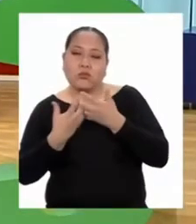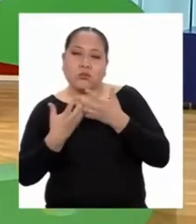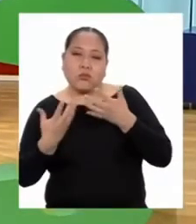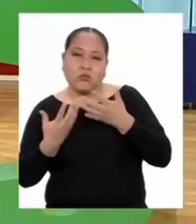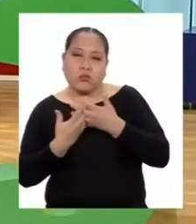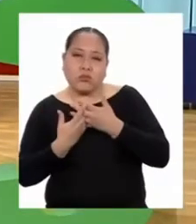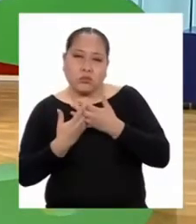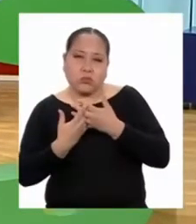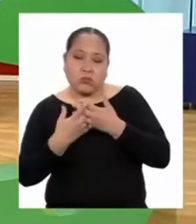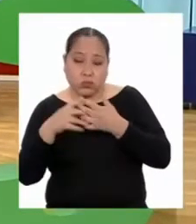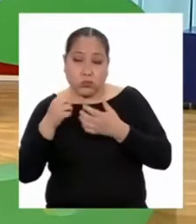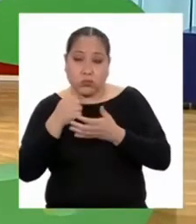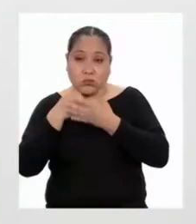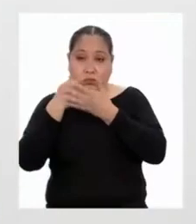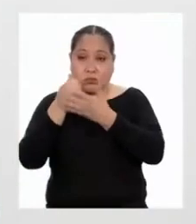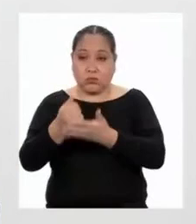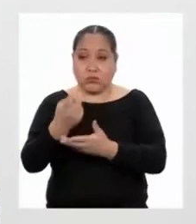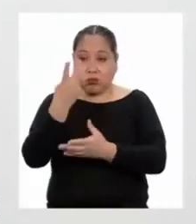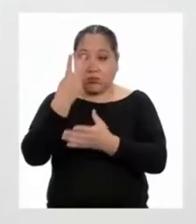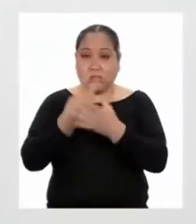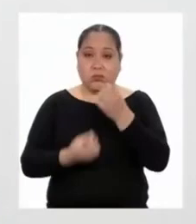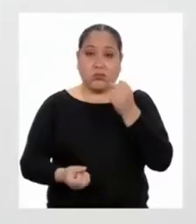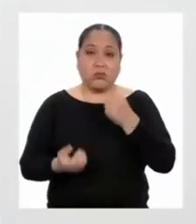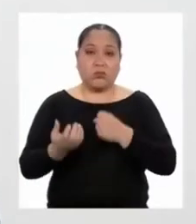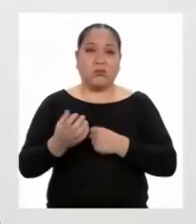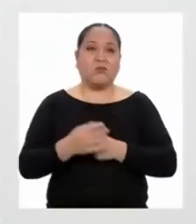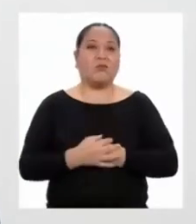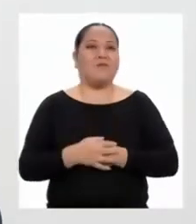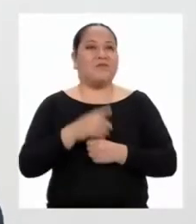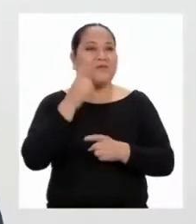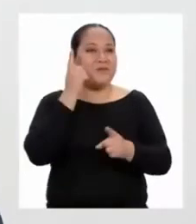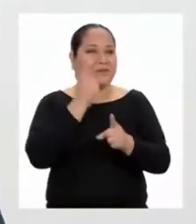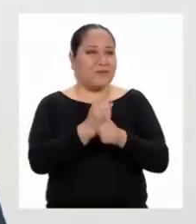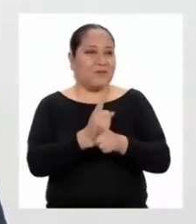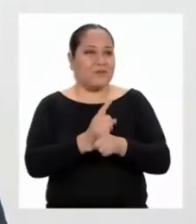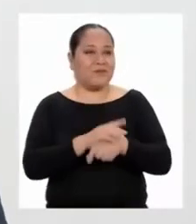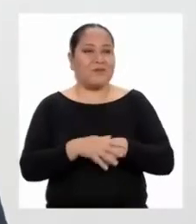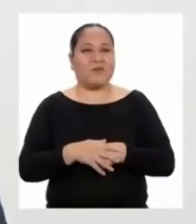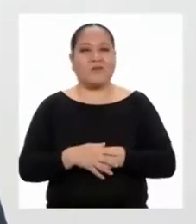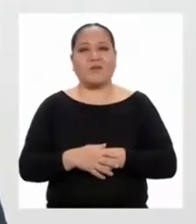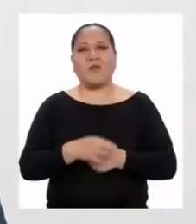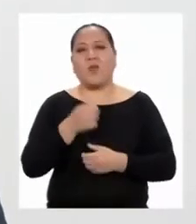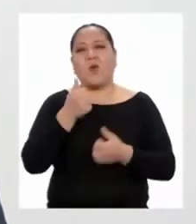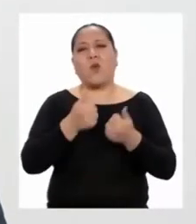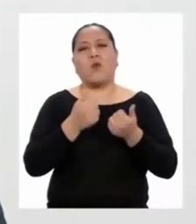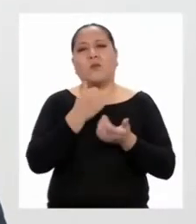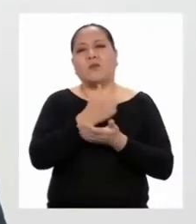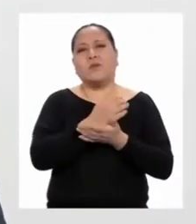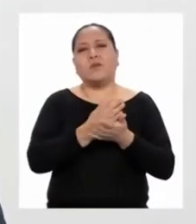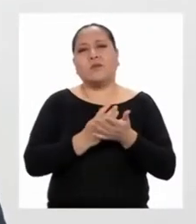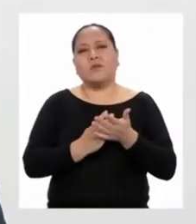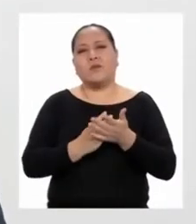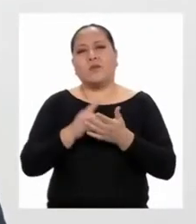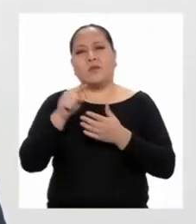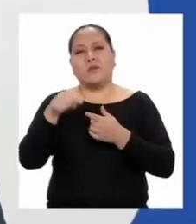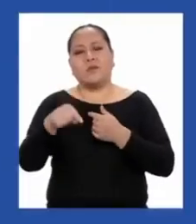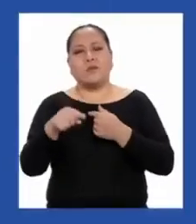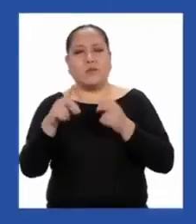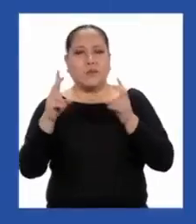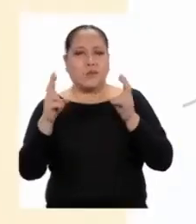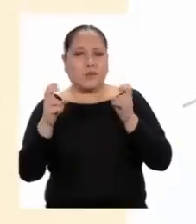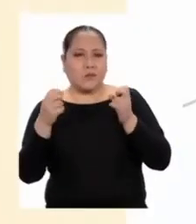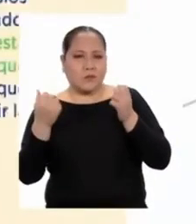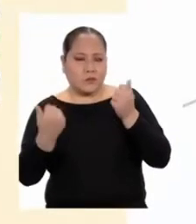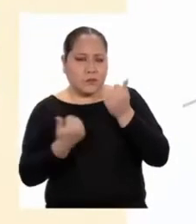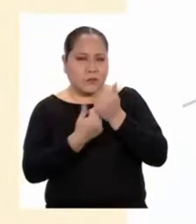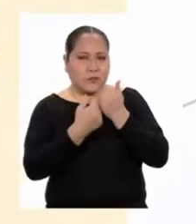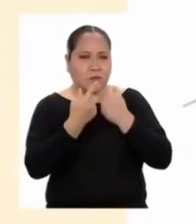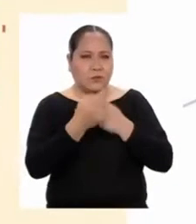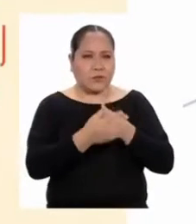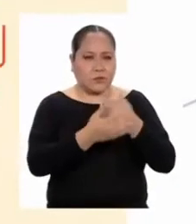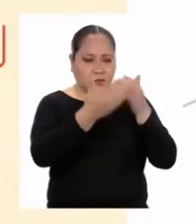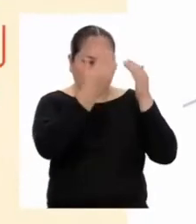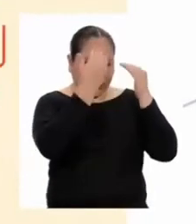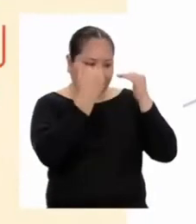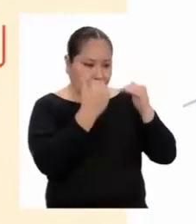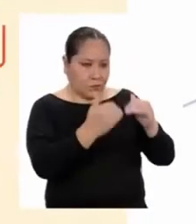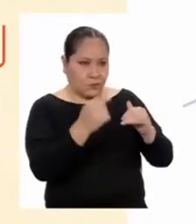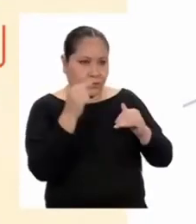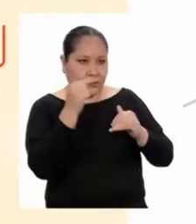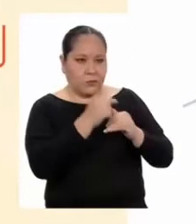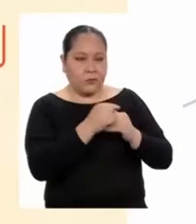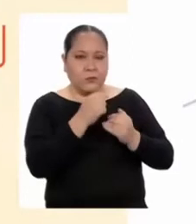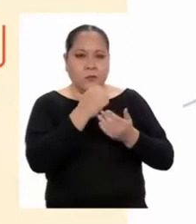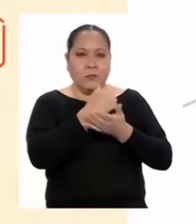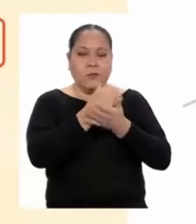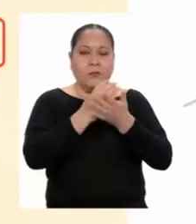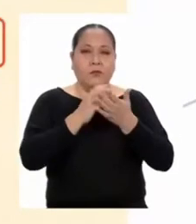enriquezcan a ambas partes, ¿verdad? Exacto. ¿En qué parte del texto apoyas esta idea? En el siguiente párrafo hay